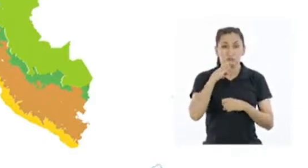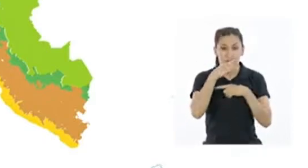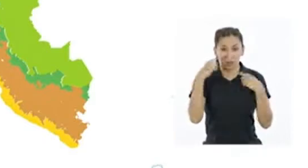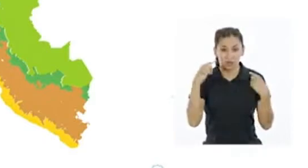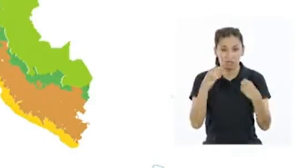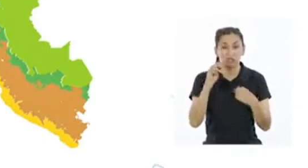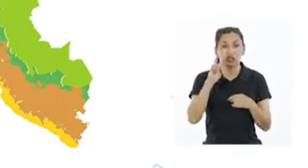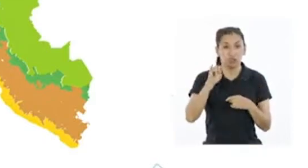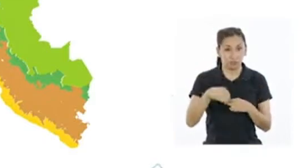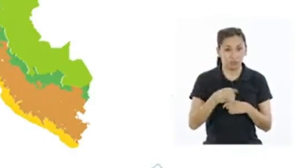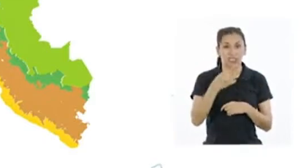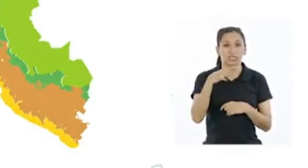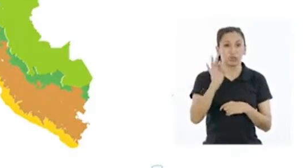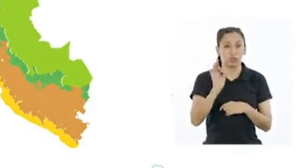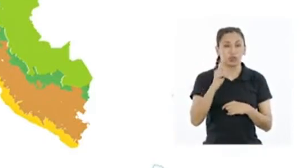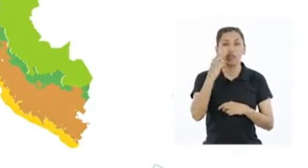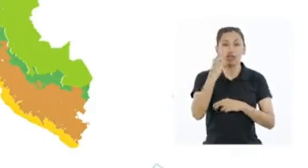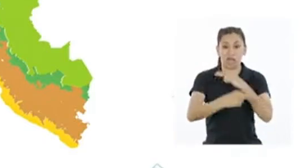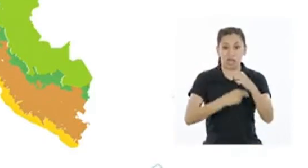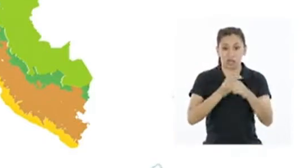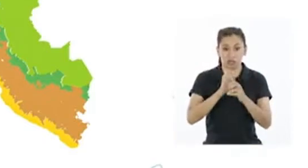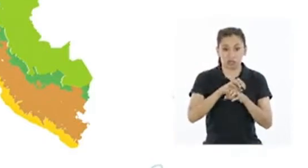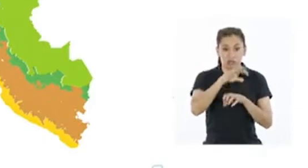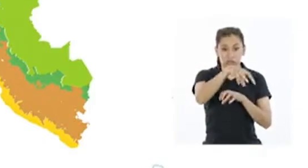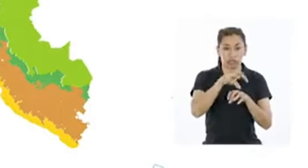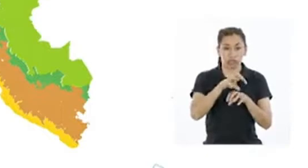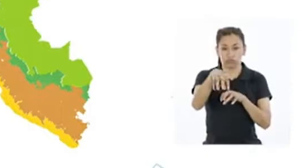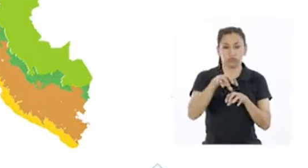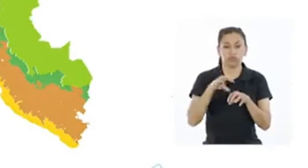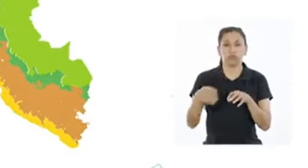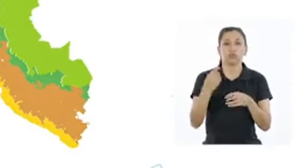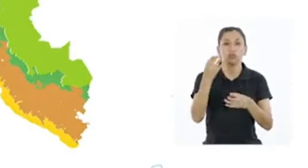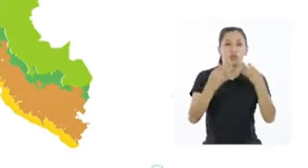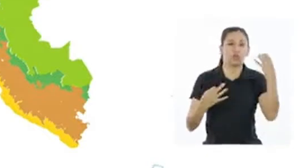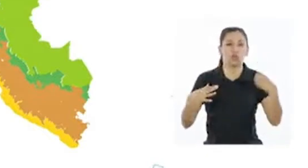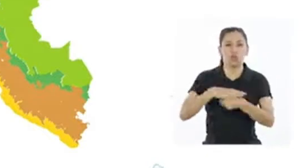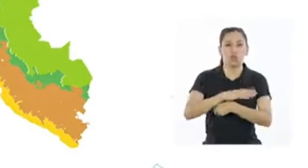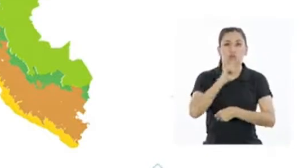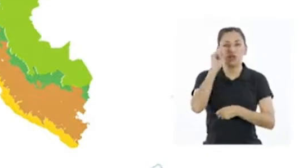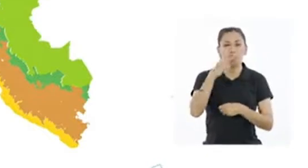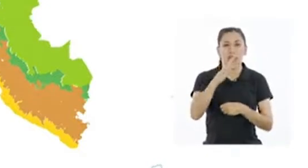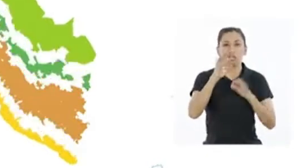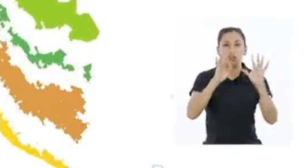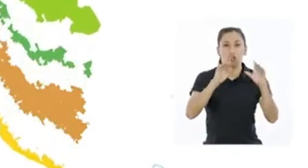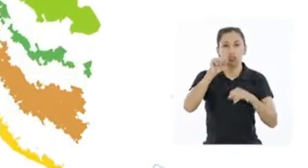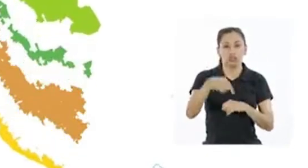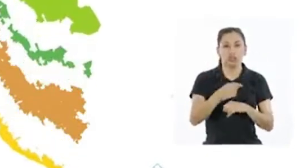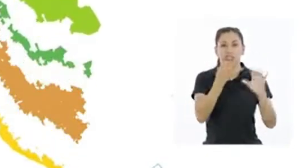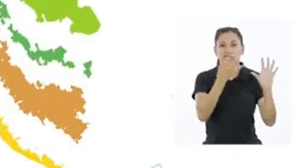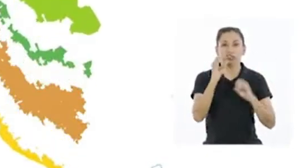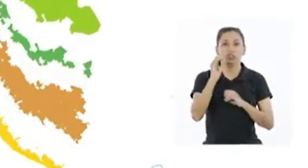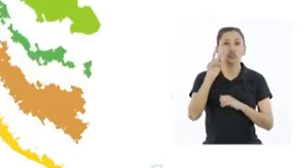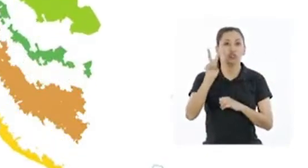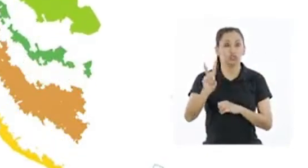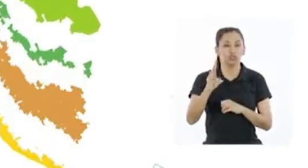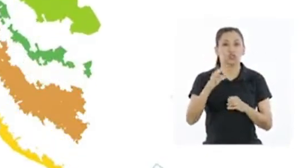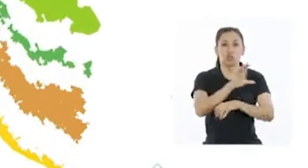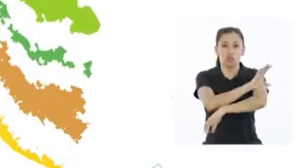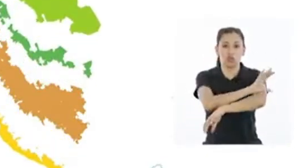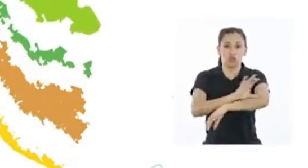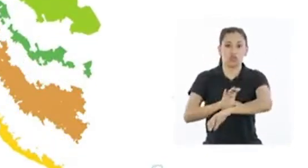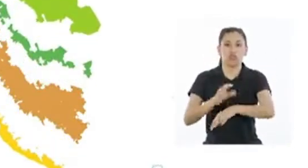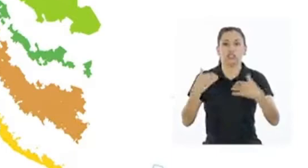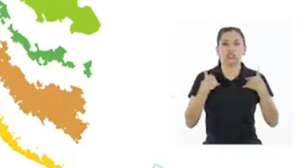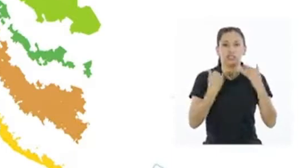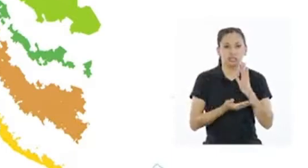número de efectivos de serenazgo a nivel nacional alcanzó un total de 28.702. La región